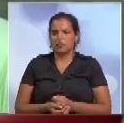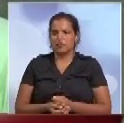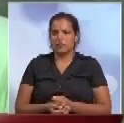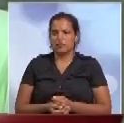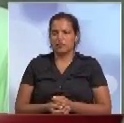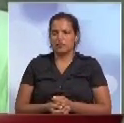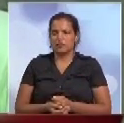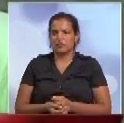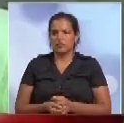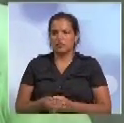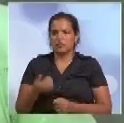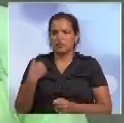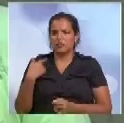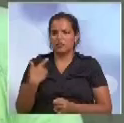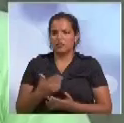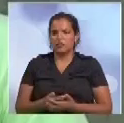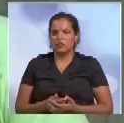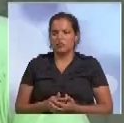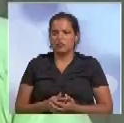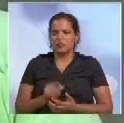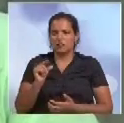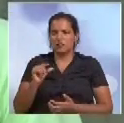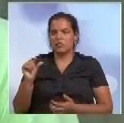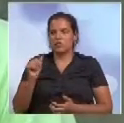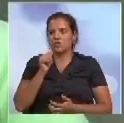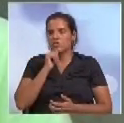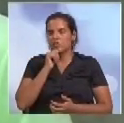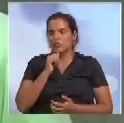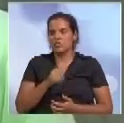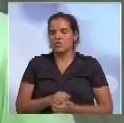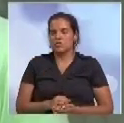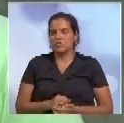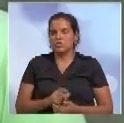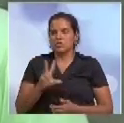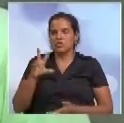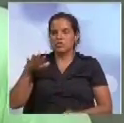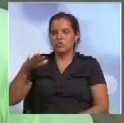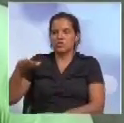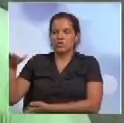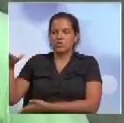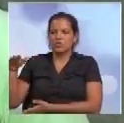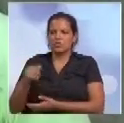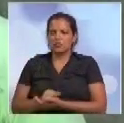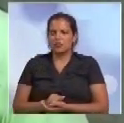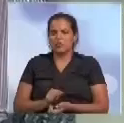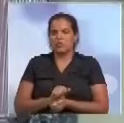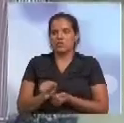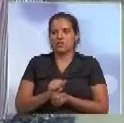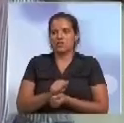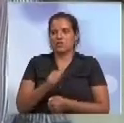y se... Tiene que, lo poquito que se agarra, 3 tanques